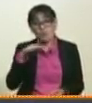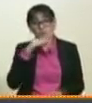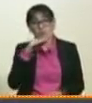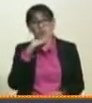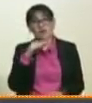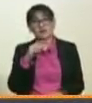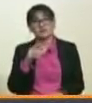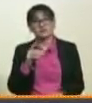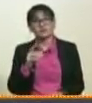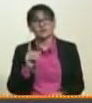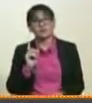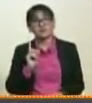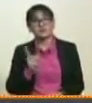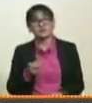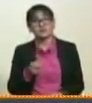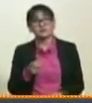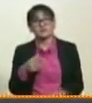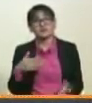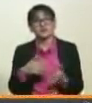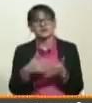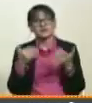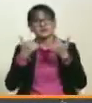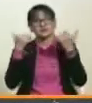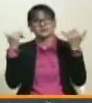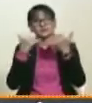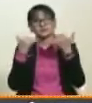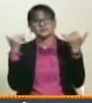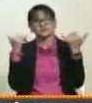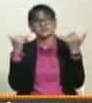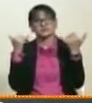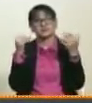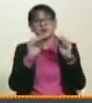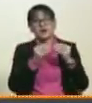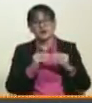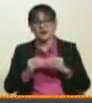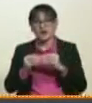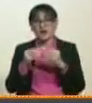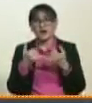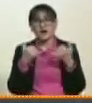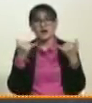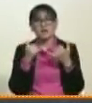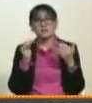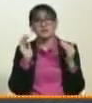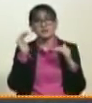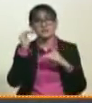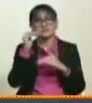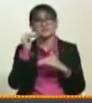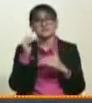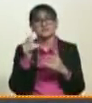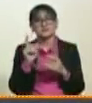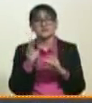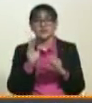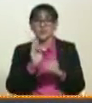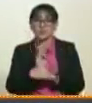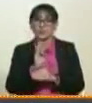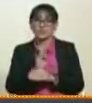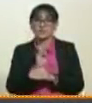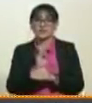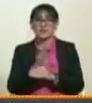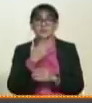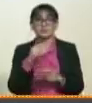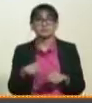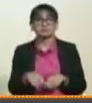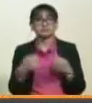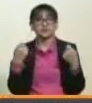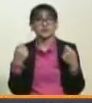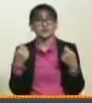las unidades de corpoelec que sirven para arreglar los cables e ir a la oficina destruirlas más bien debería resguardar la porque al destruir